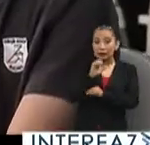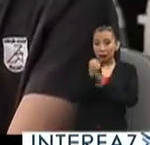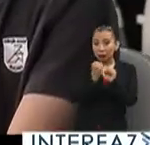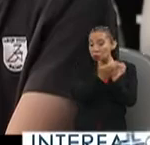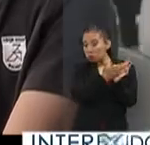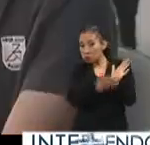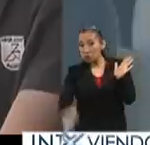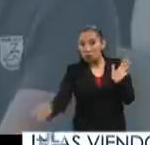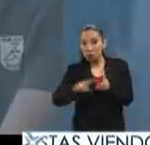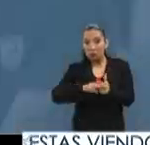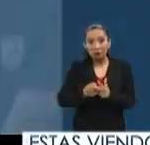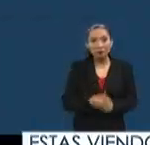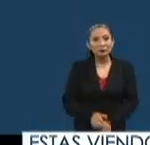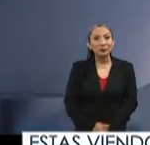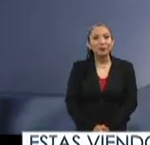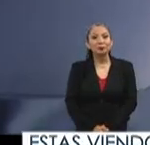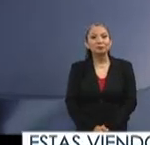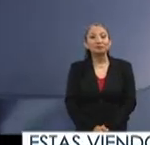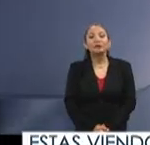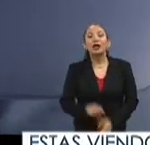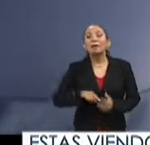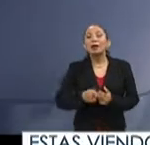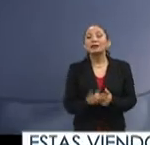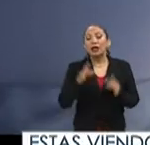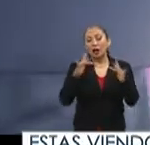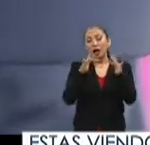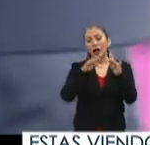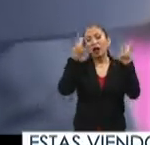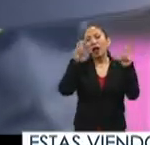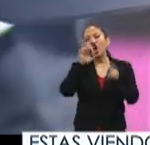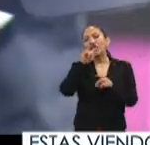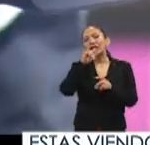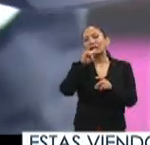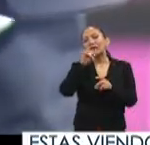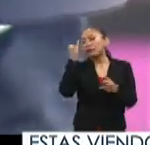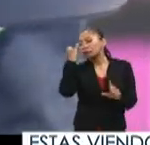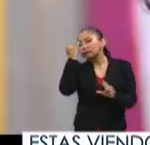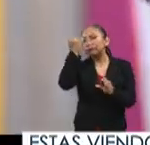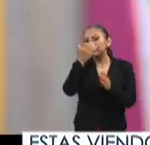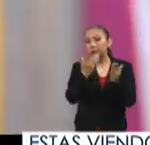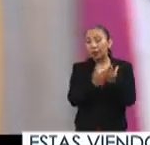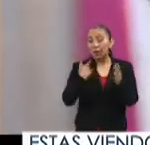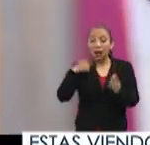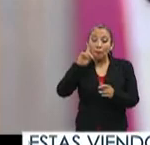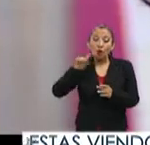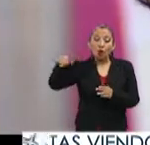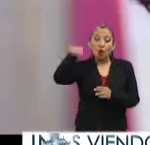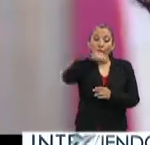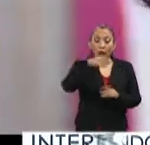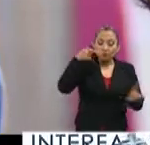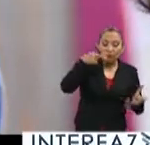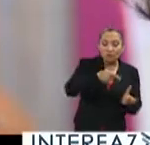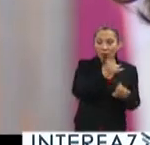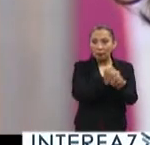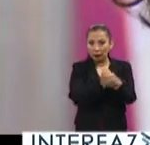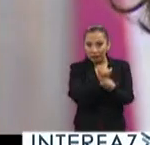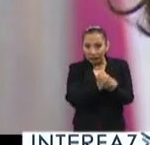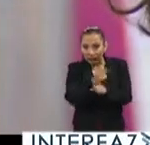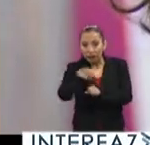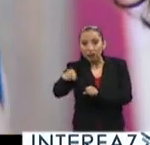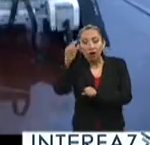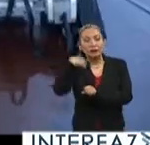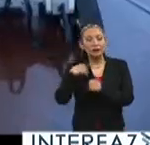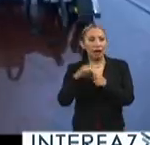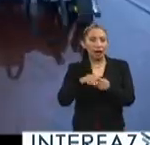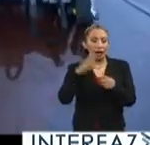60 años. Surge Conectadas, una iniciativa para unir a las mujeres dedicadas a la investigación de